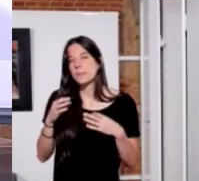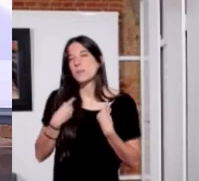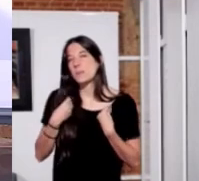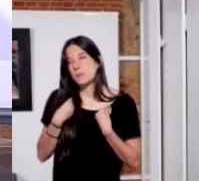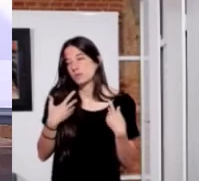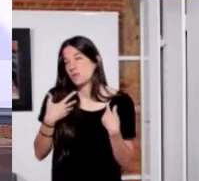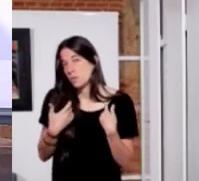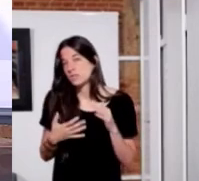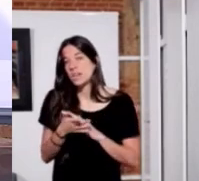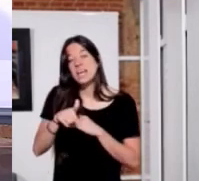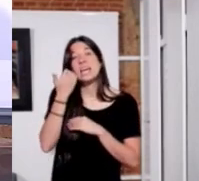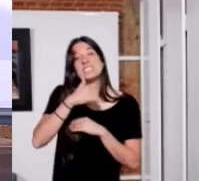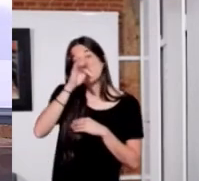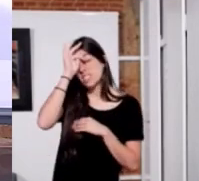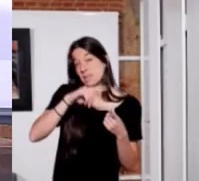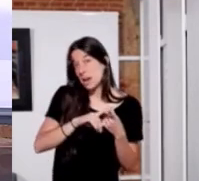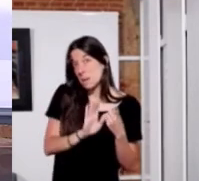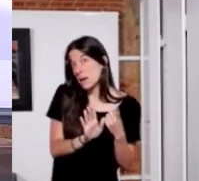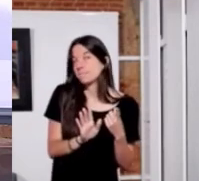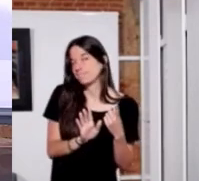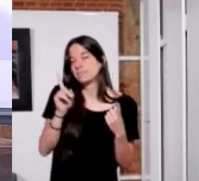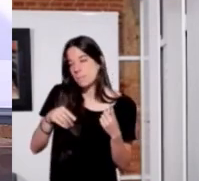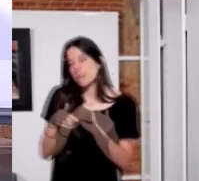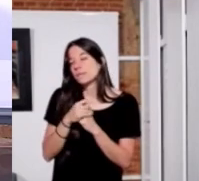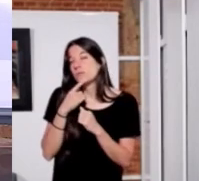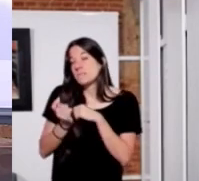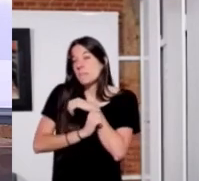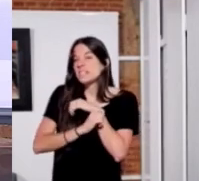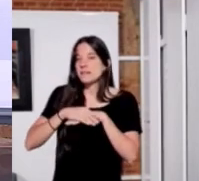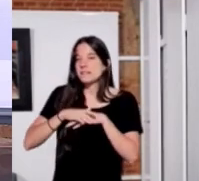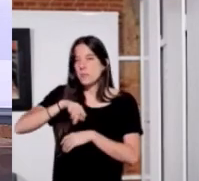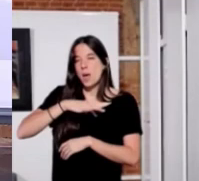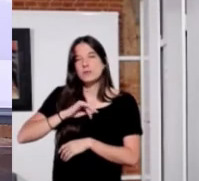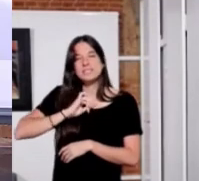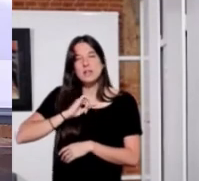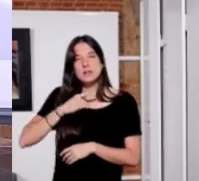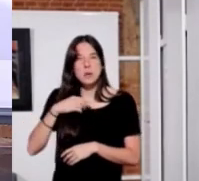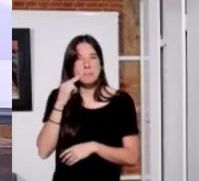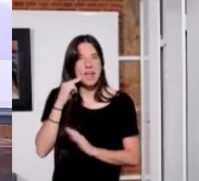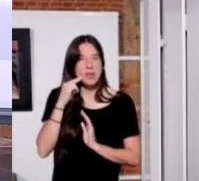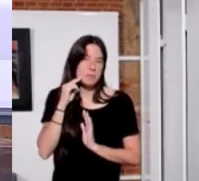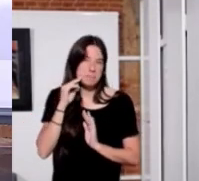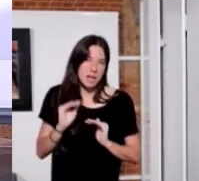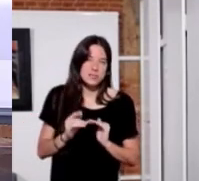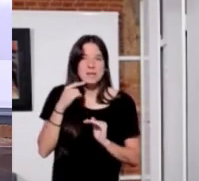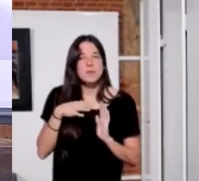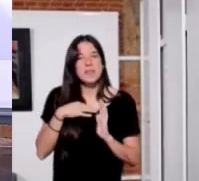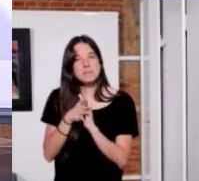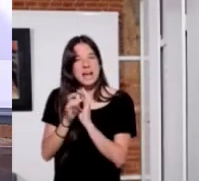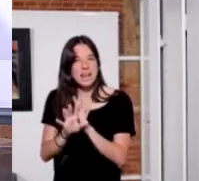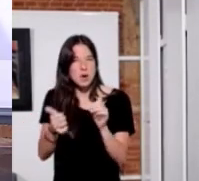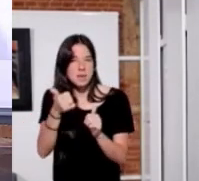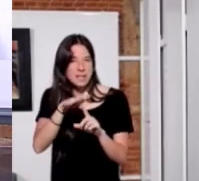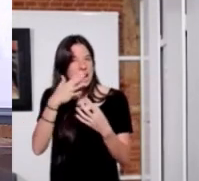solamente las de este fin de semana, sino las que vendrán y las que están ahí, ¿no? Y yo le preguntaría a Sebas, ¿qué le hace falta, tú que nos conoces y tú